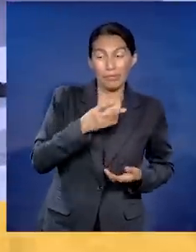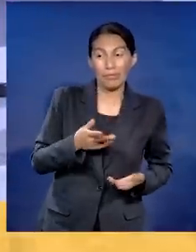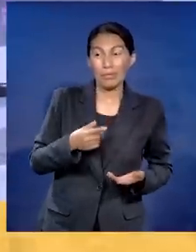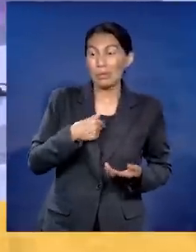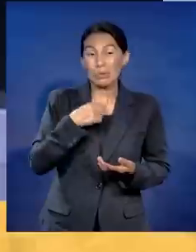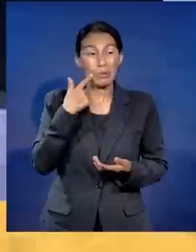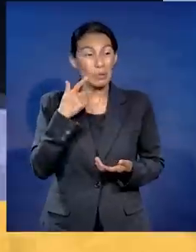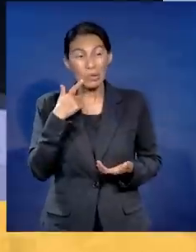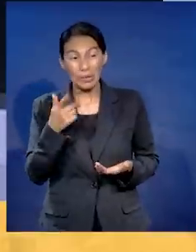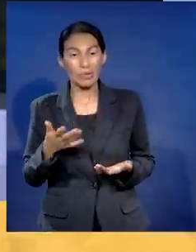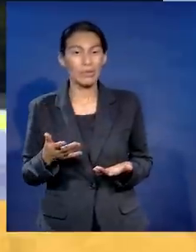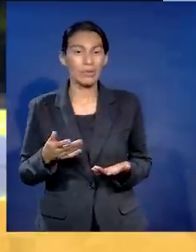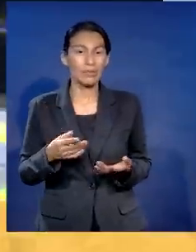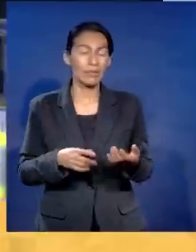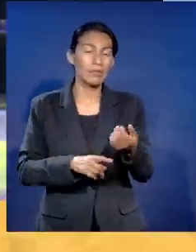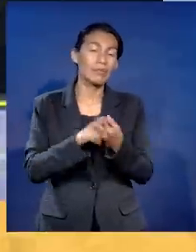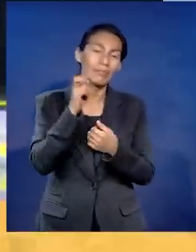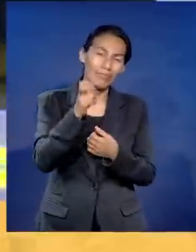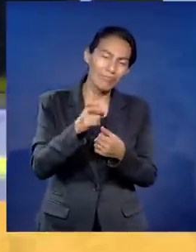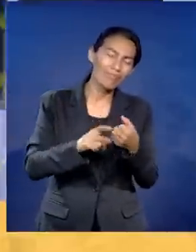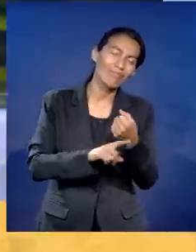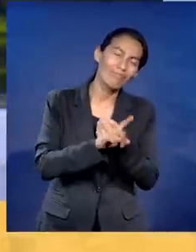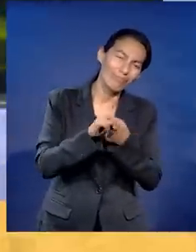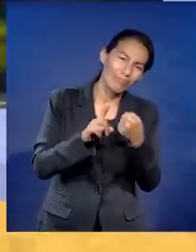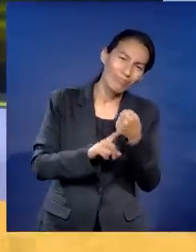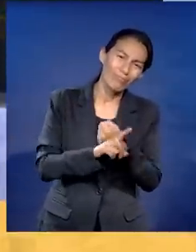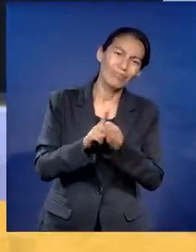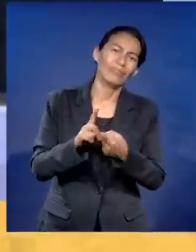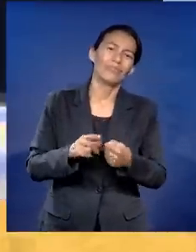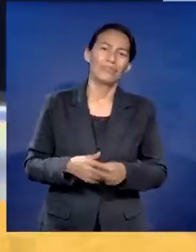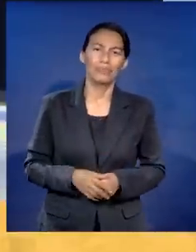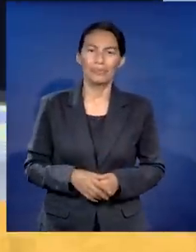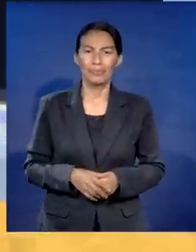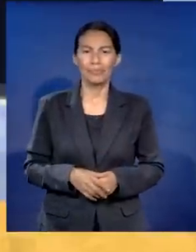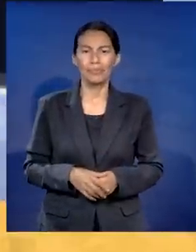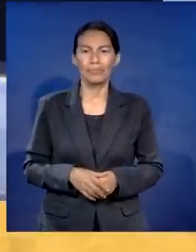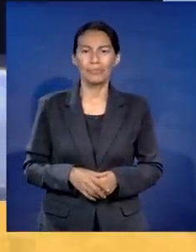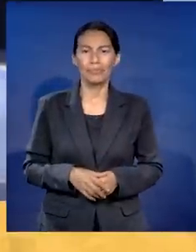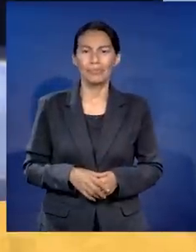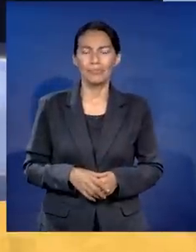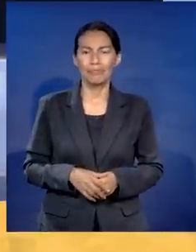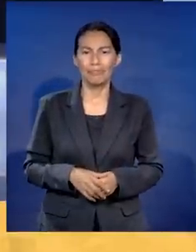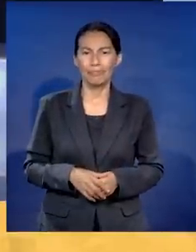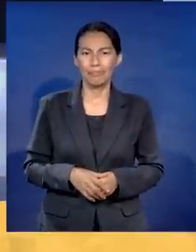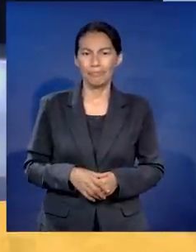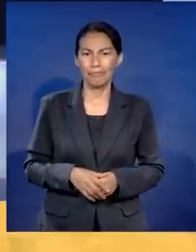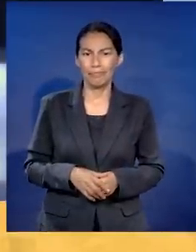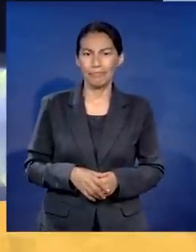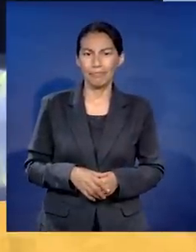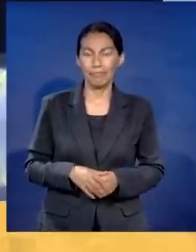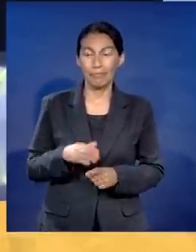vida de un pastor. Espérate, pero no es lo que yo esperaba. Y ahí es donde empiezan los problemas.